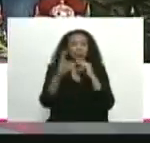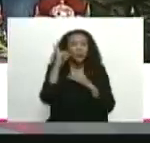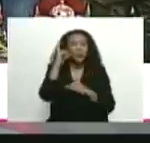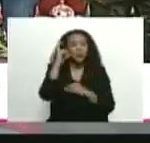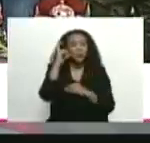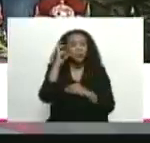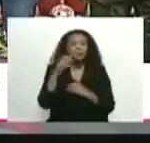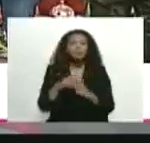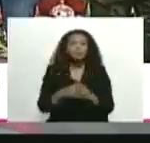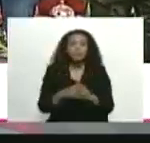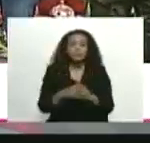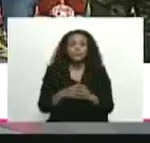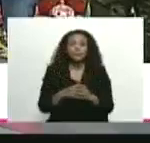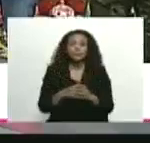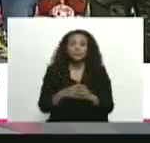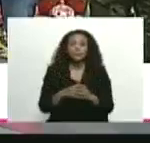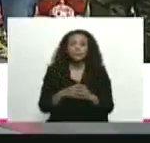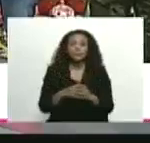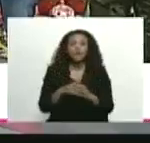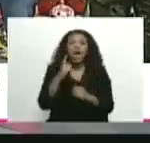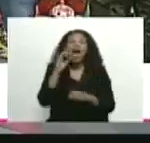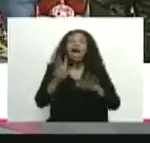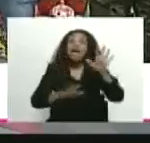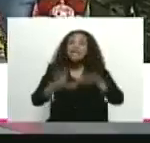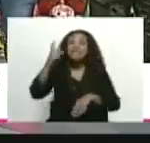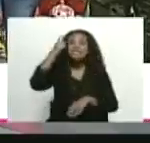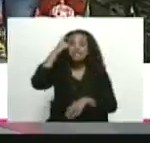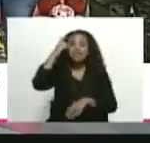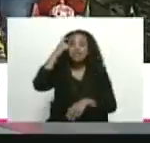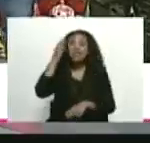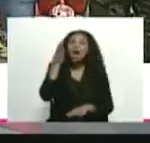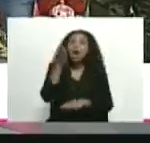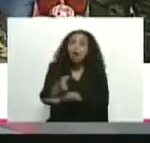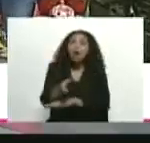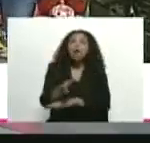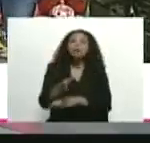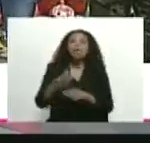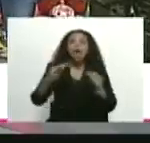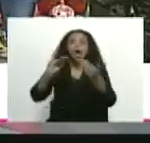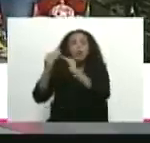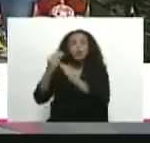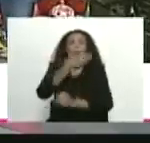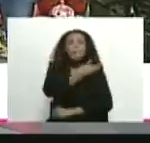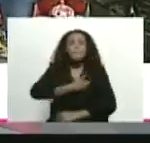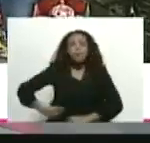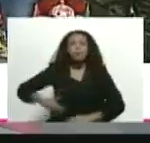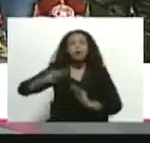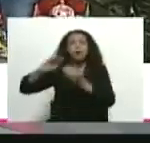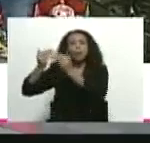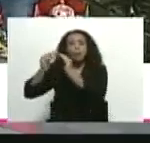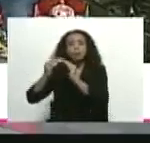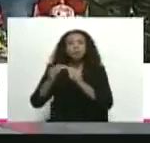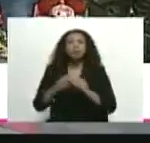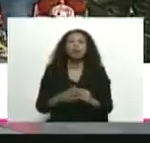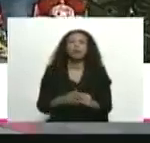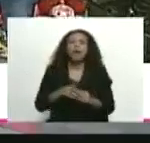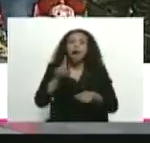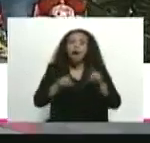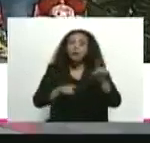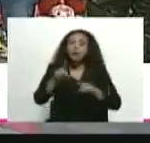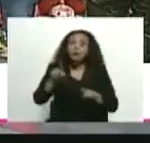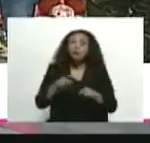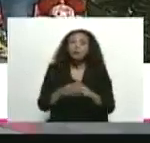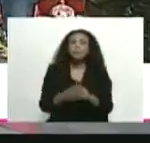Desde que usted dio la orden hace 15 días en perfecta unión cívico-militar comunal. Yo con